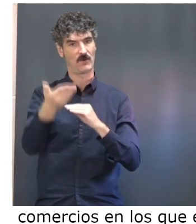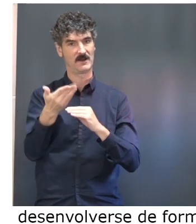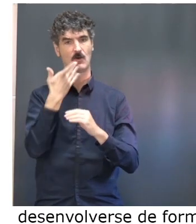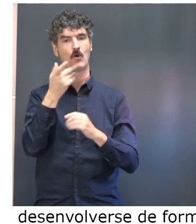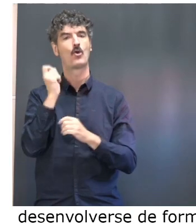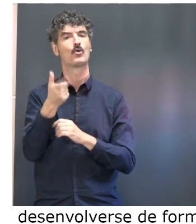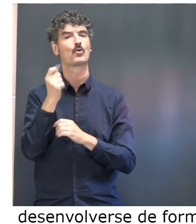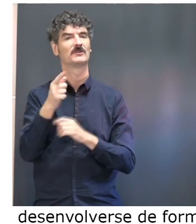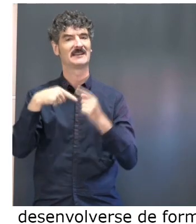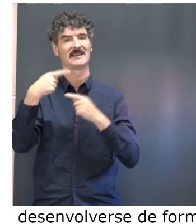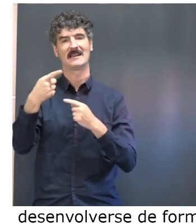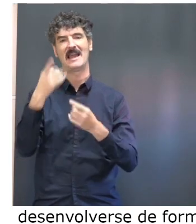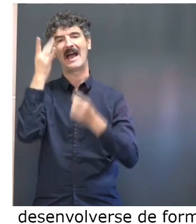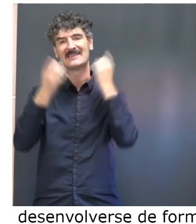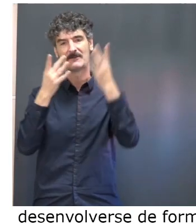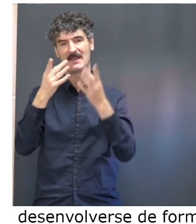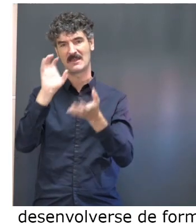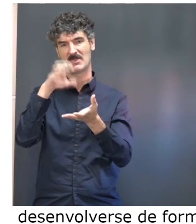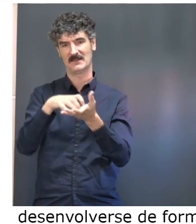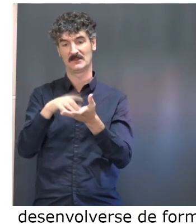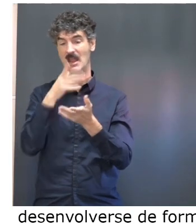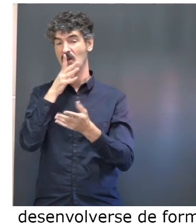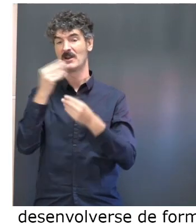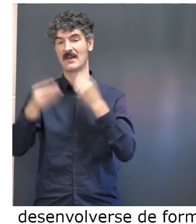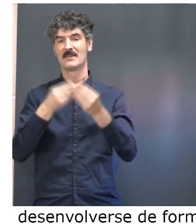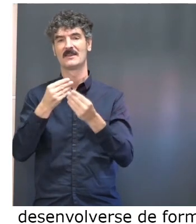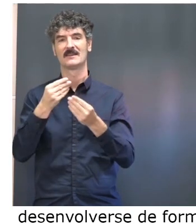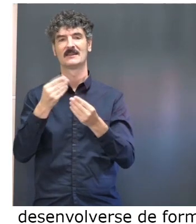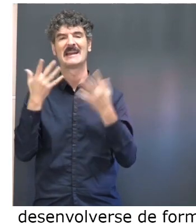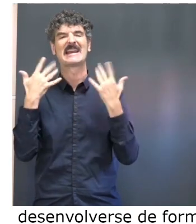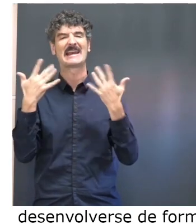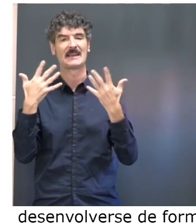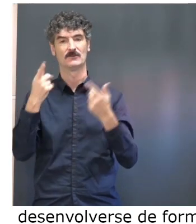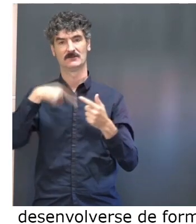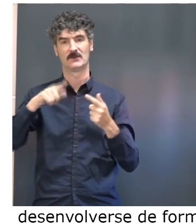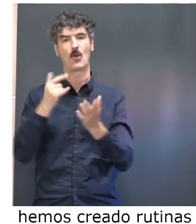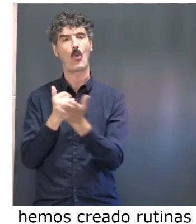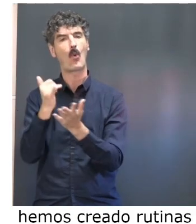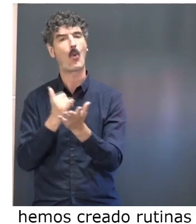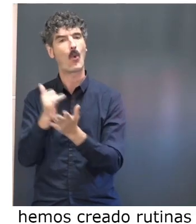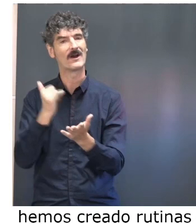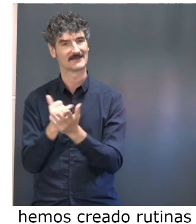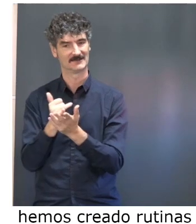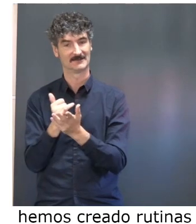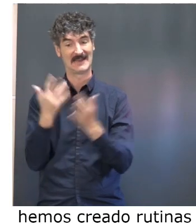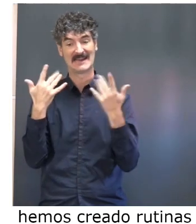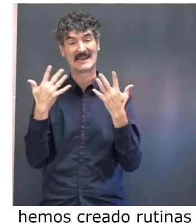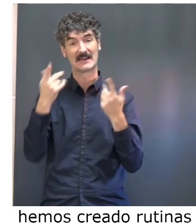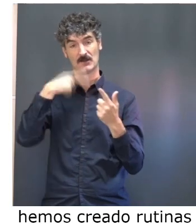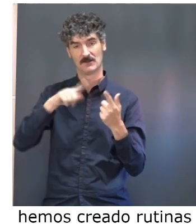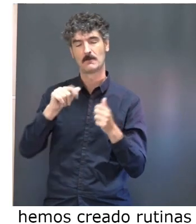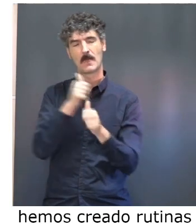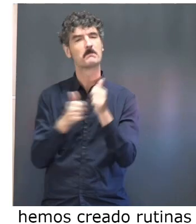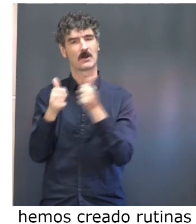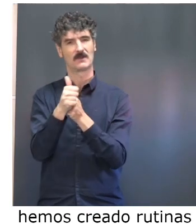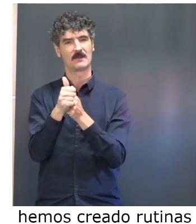las actividades que se realizan en el centro y ahora estamos conquistando el recreo y el huerto. O sea que el recreo lo hemos dejado que era una de nuestras